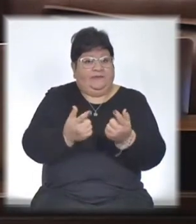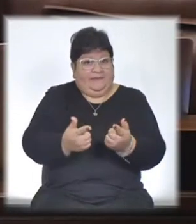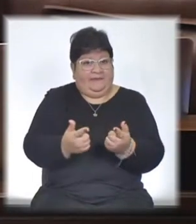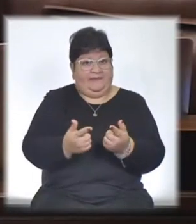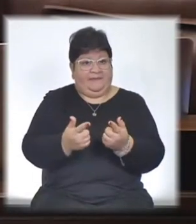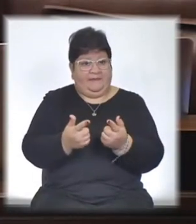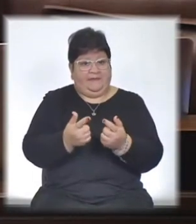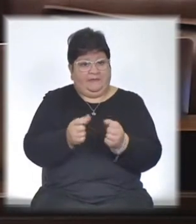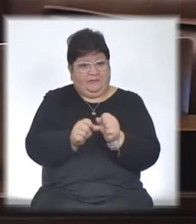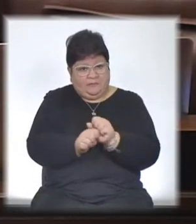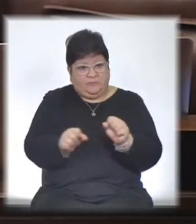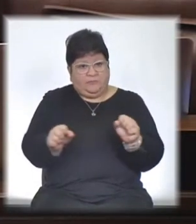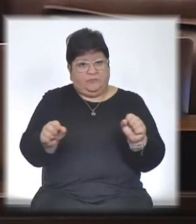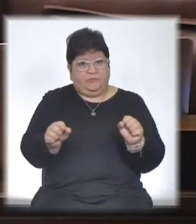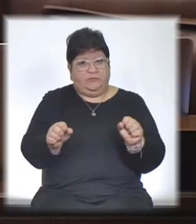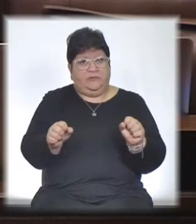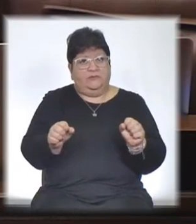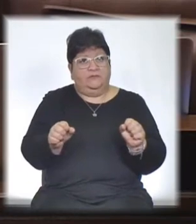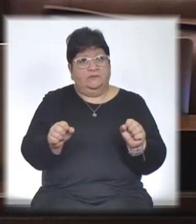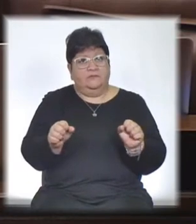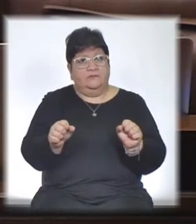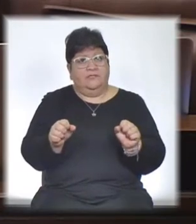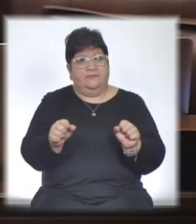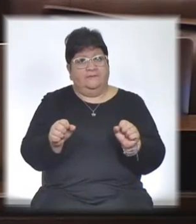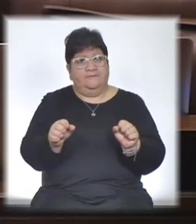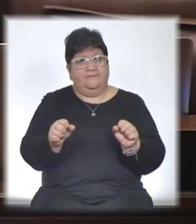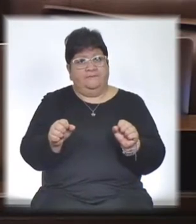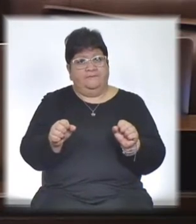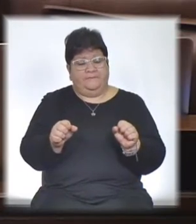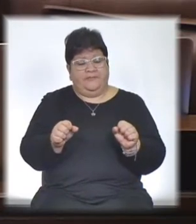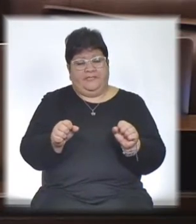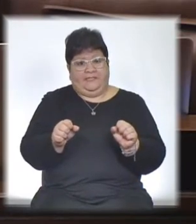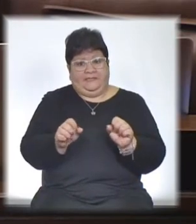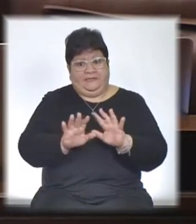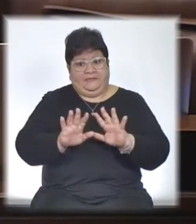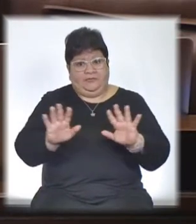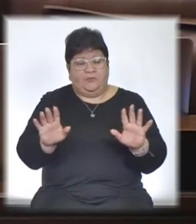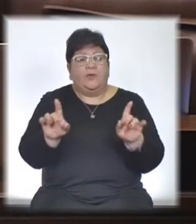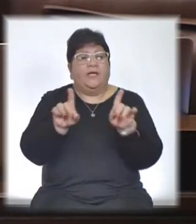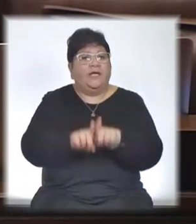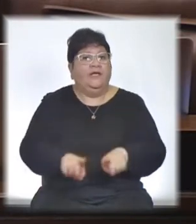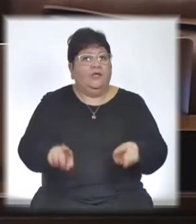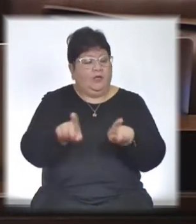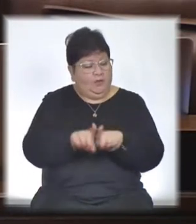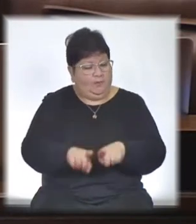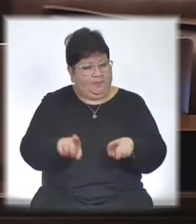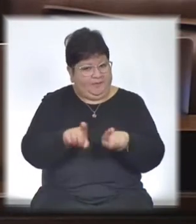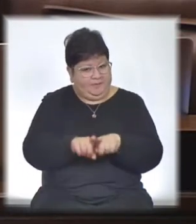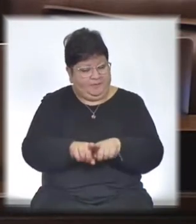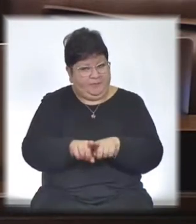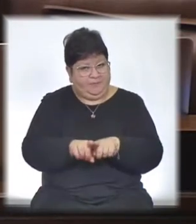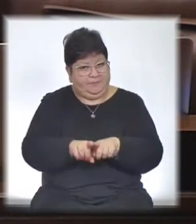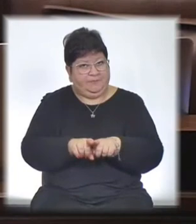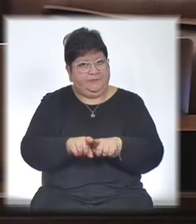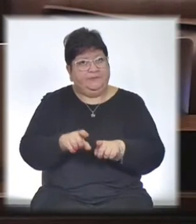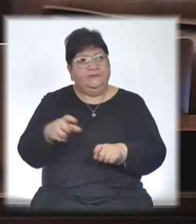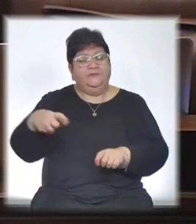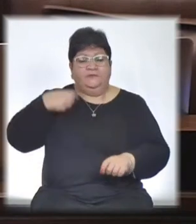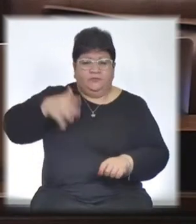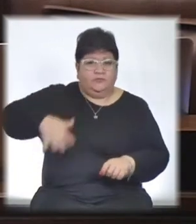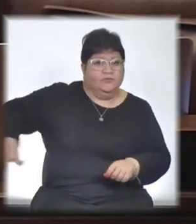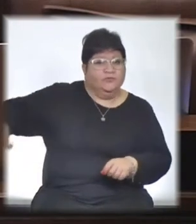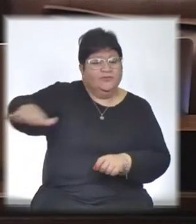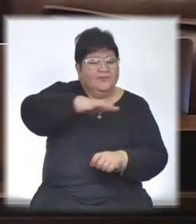¿no?, físicos y psíquicos. Pero no sucede lo mismo con los efectos sobre la sociabilidad en su conjunto, sobre